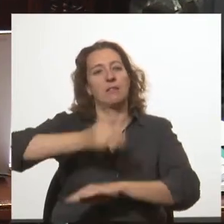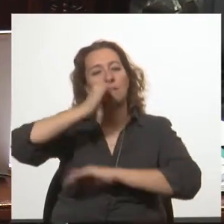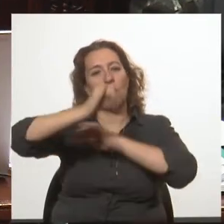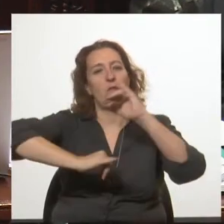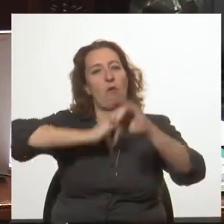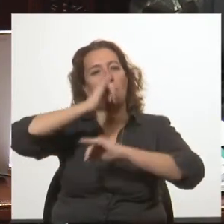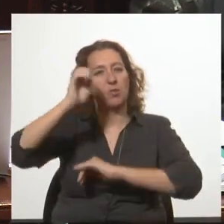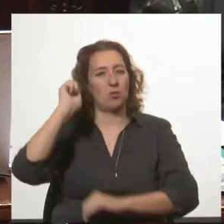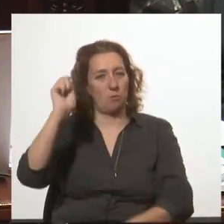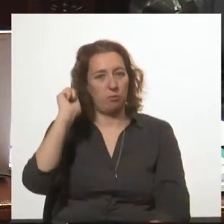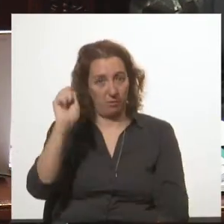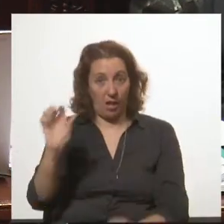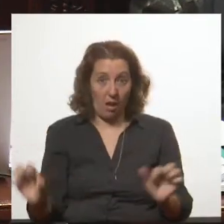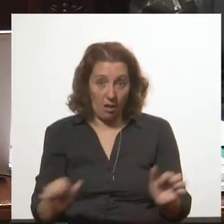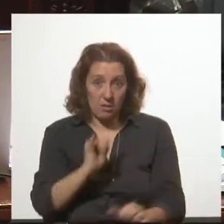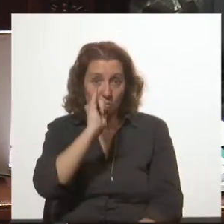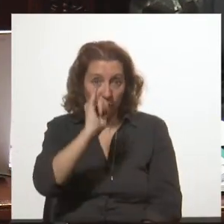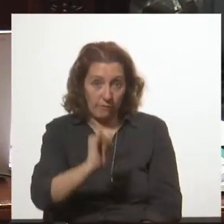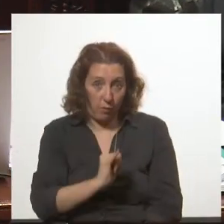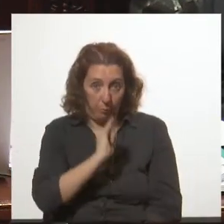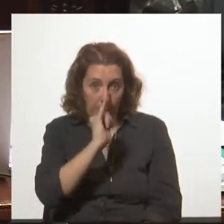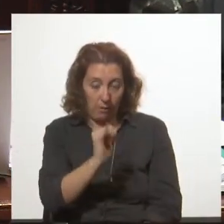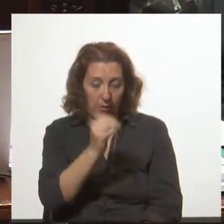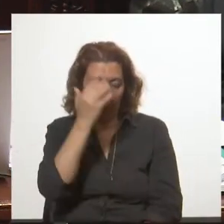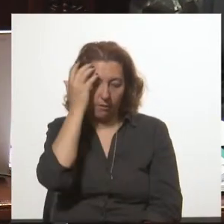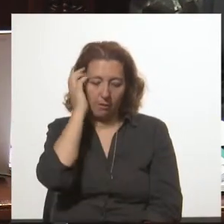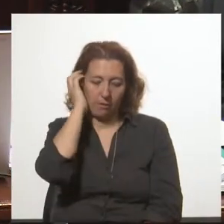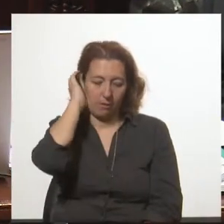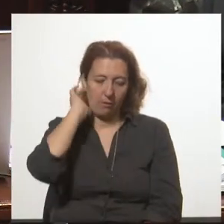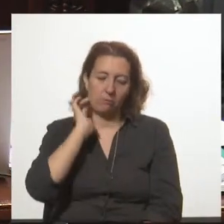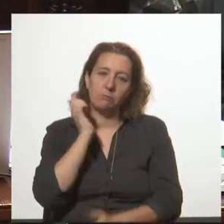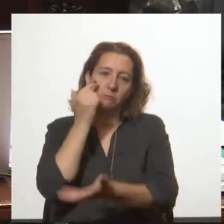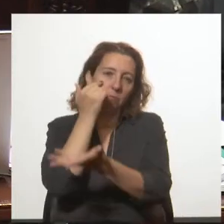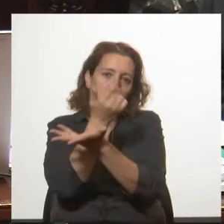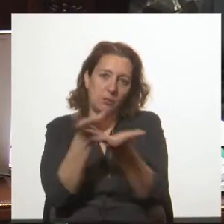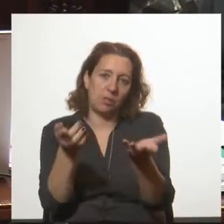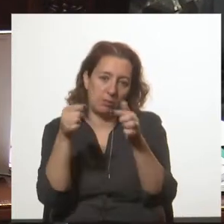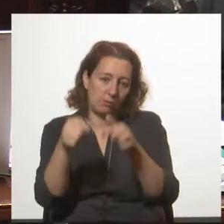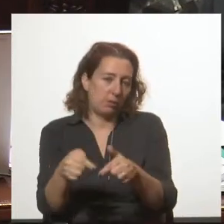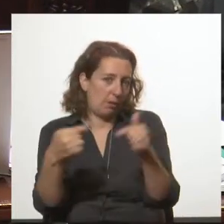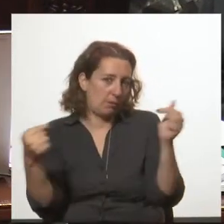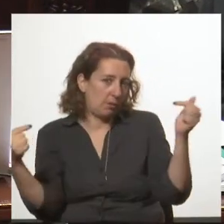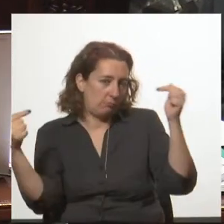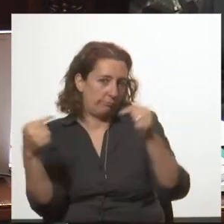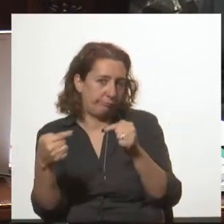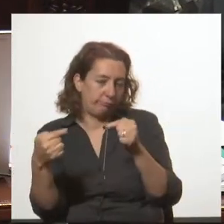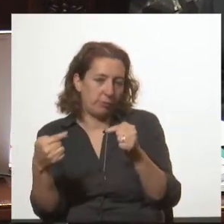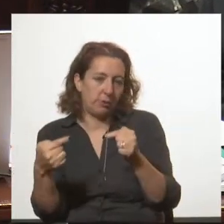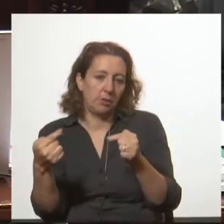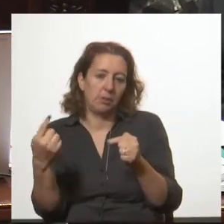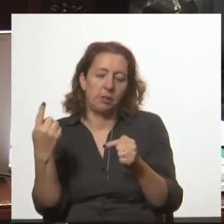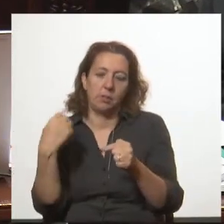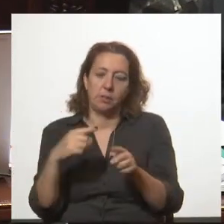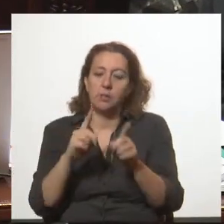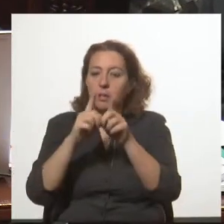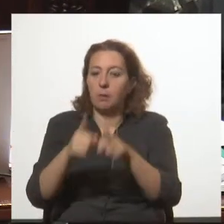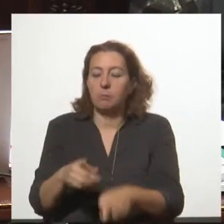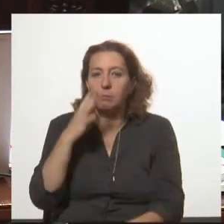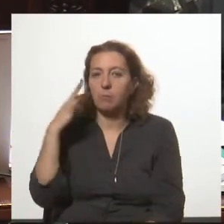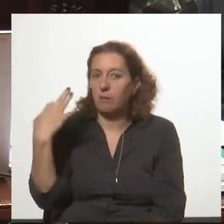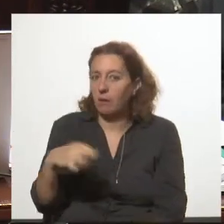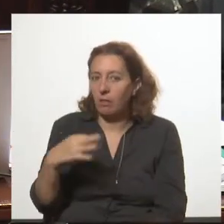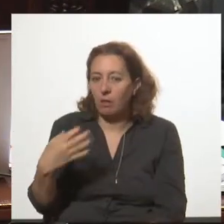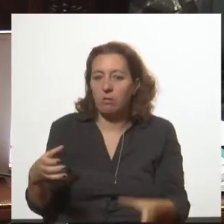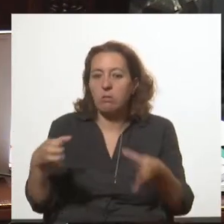informes contraviniendo este estableciendo esta contravención y también es cierto que el tribunal de